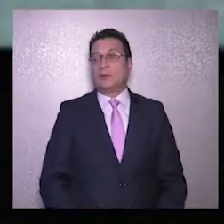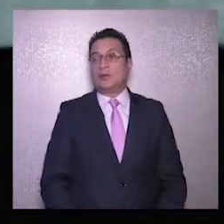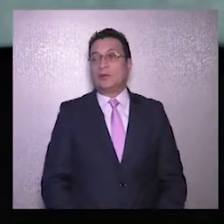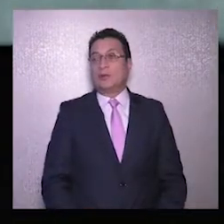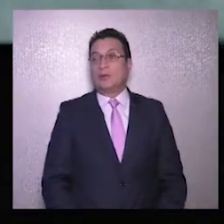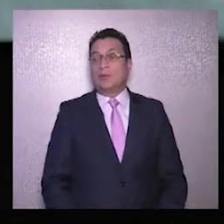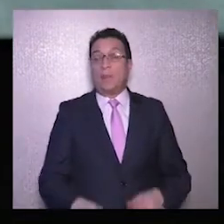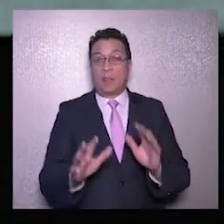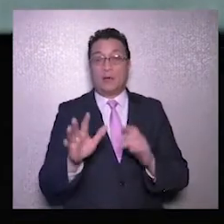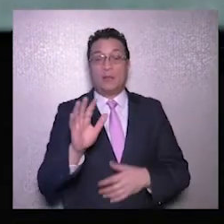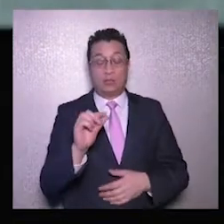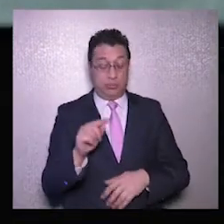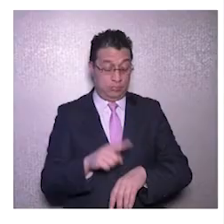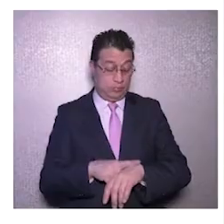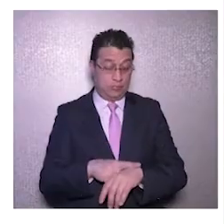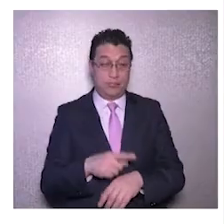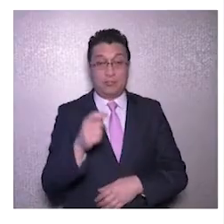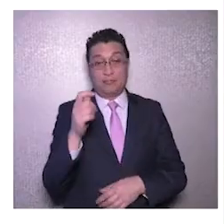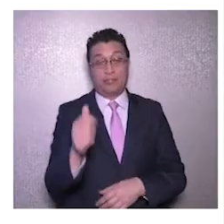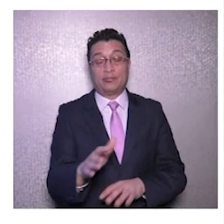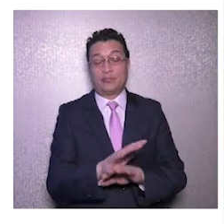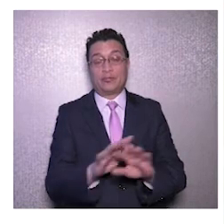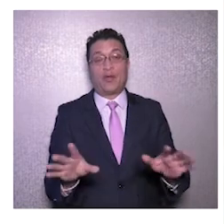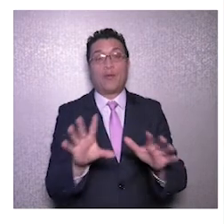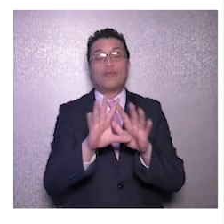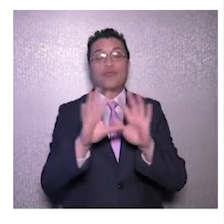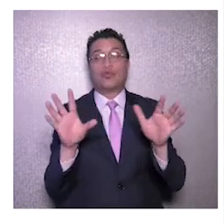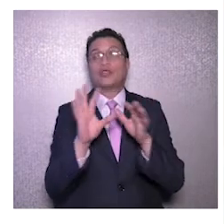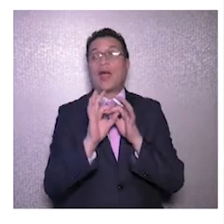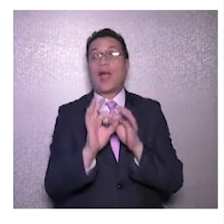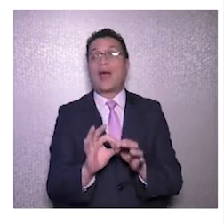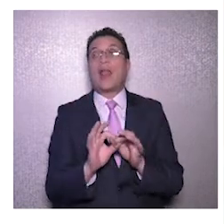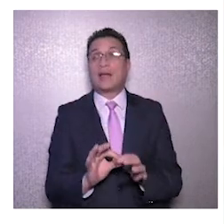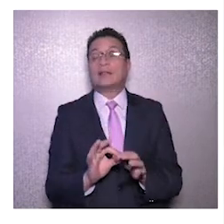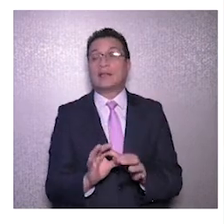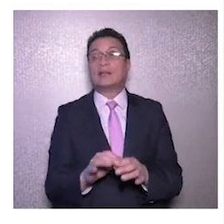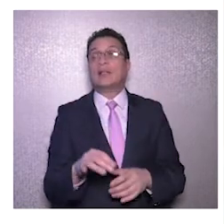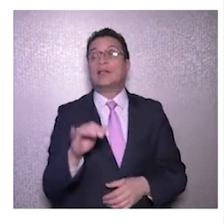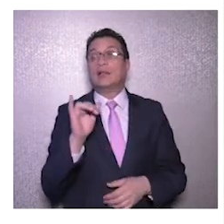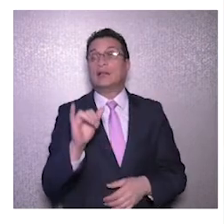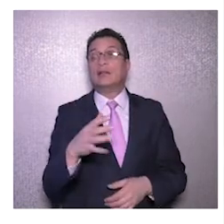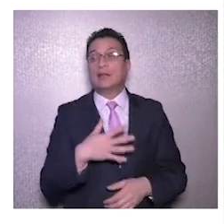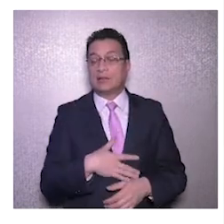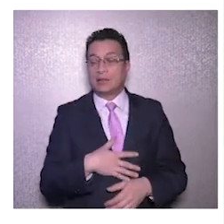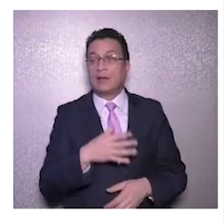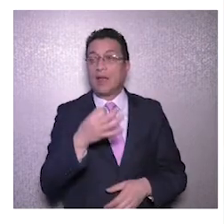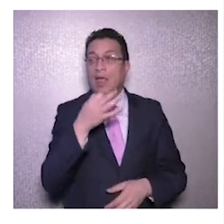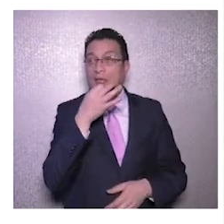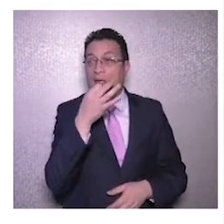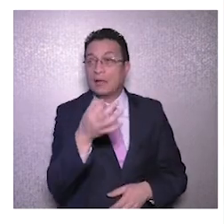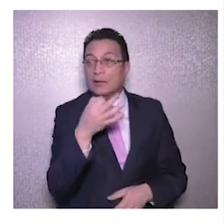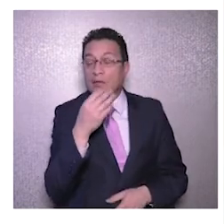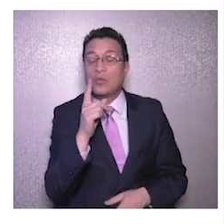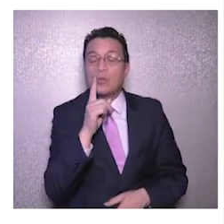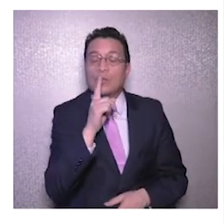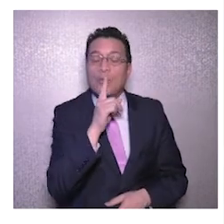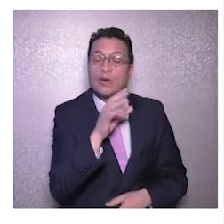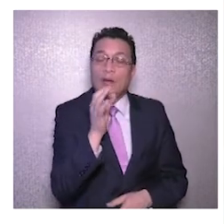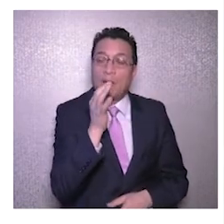Me quedan 53 segundos, así que muchas gracias y quiero repasar, ¿no es cierto?, la pasada